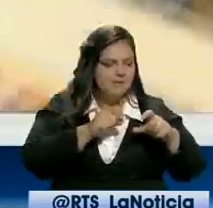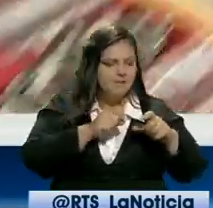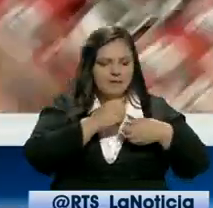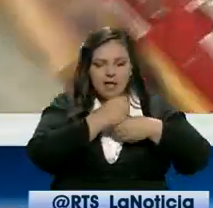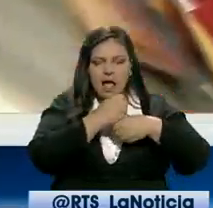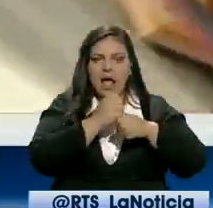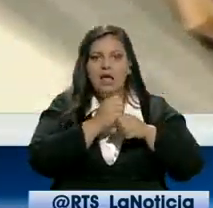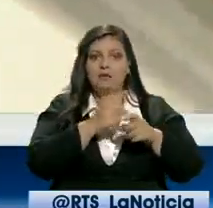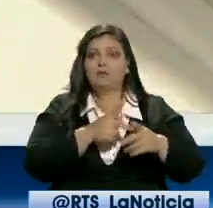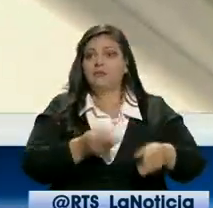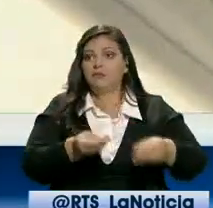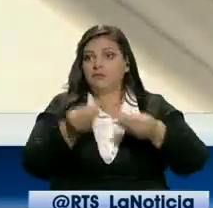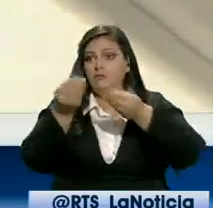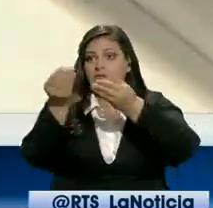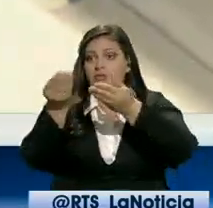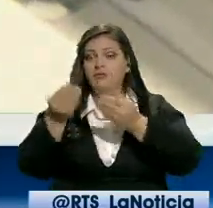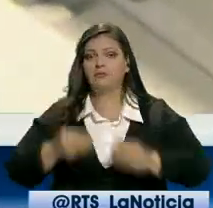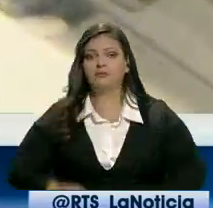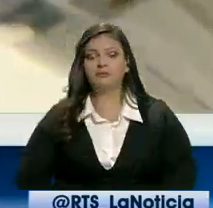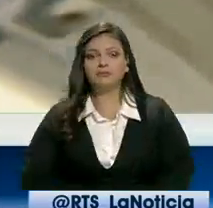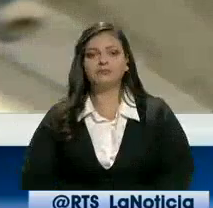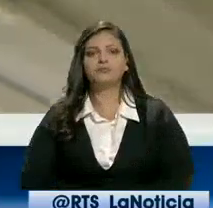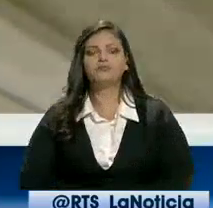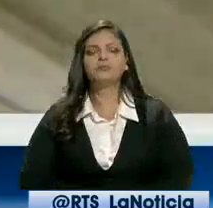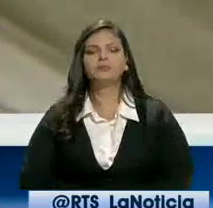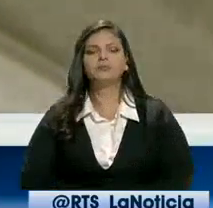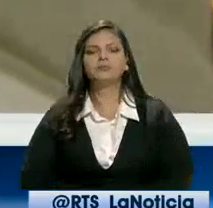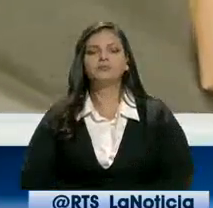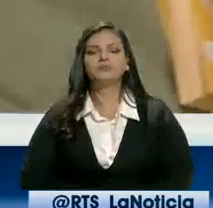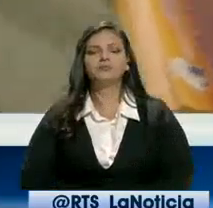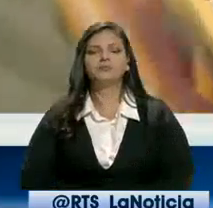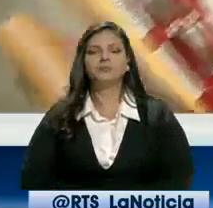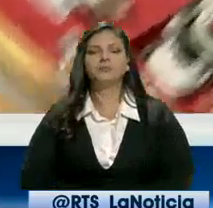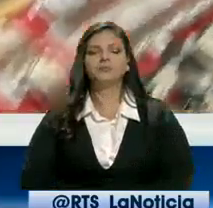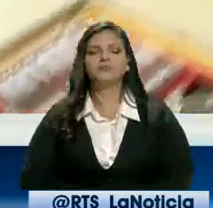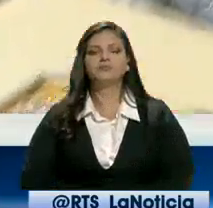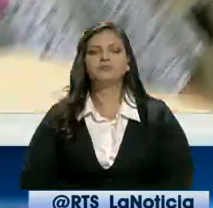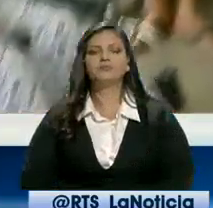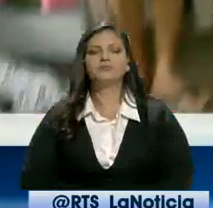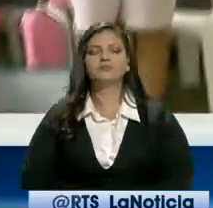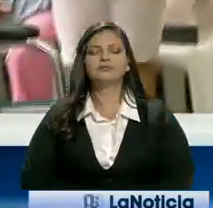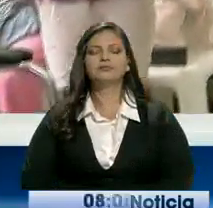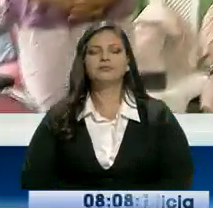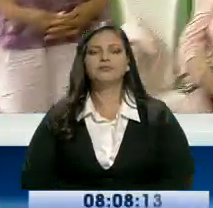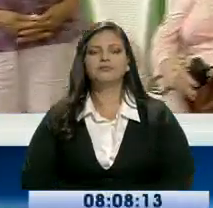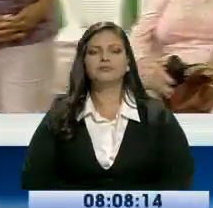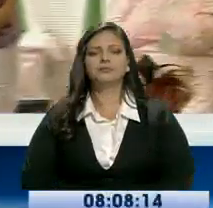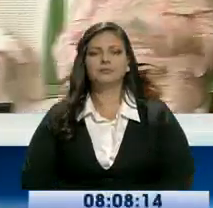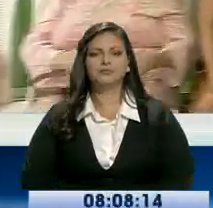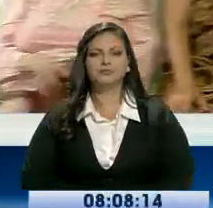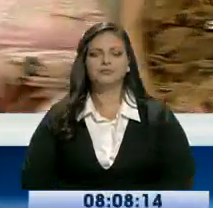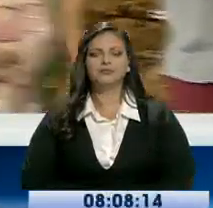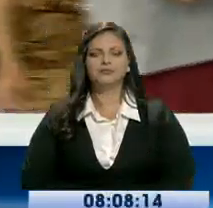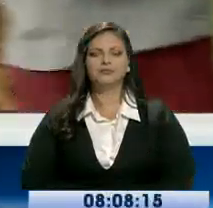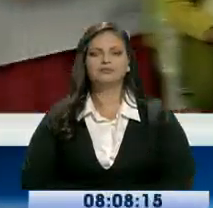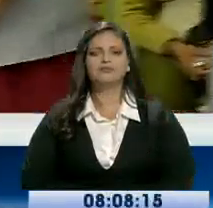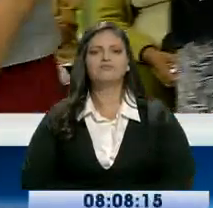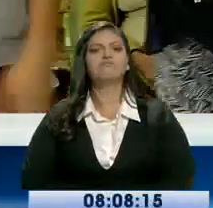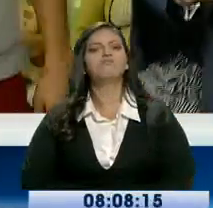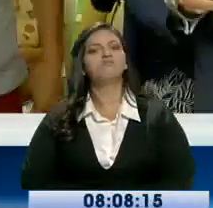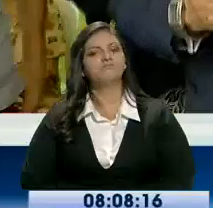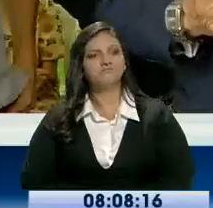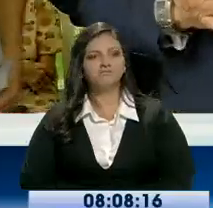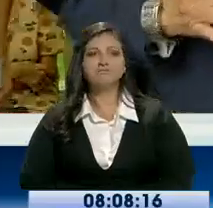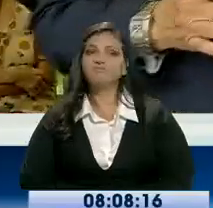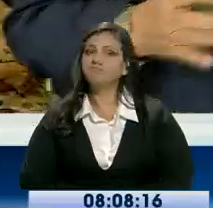acá a las otras compañeras. Así, a mis compañeras se le entrega la medida y ellas se le van entregando los lentes acá. Así es. Bueno,